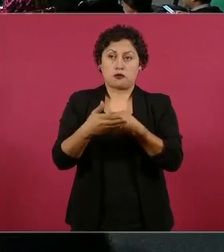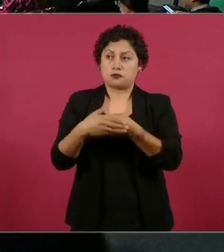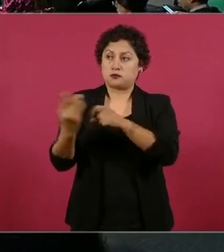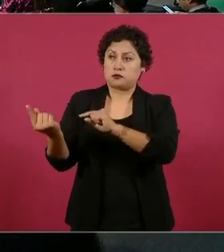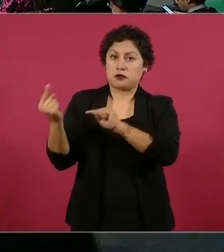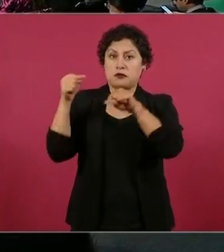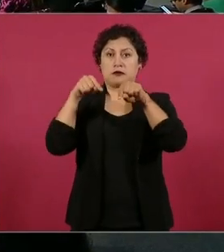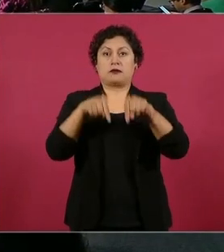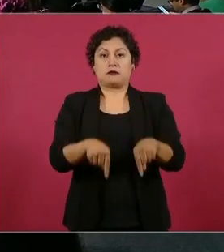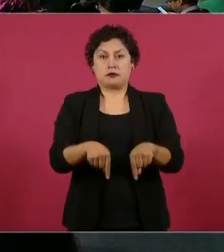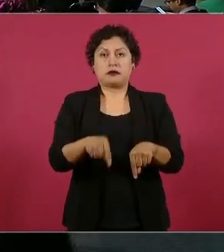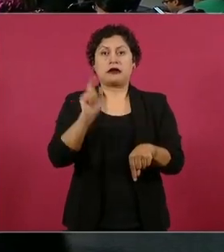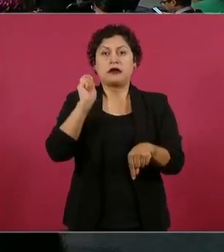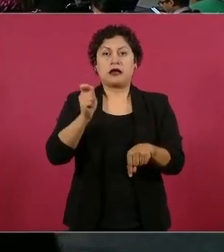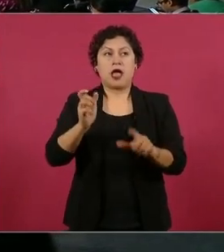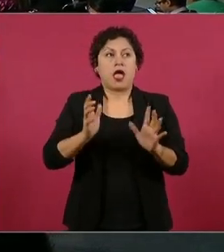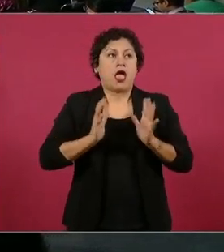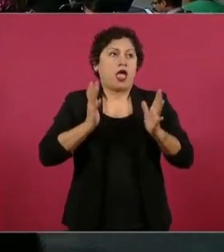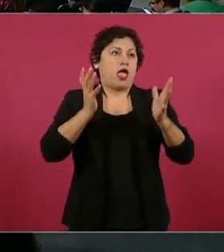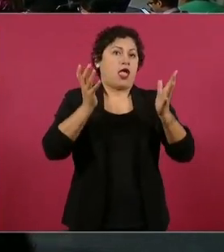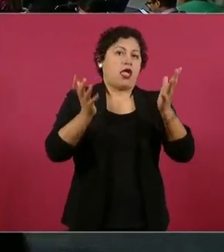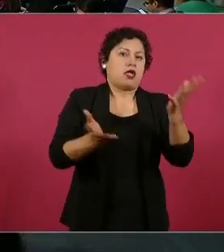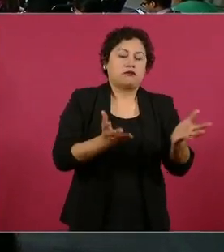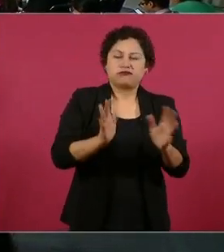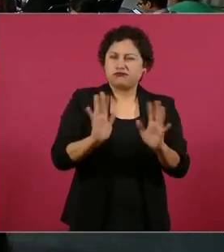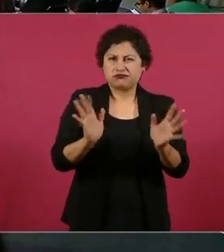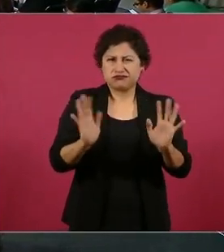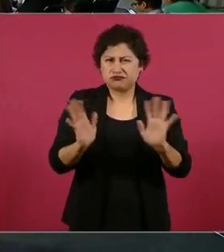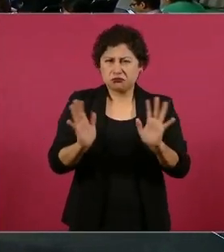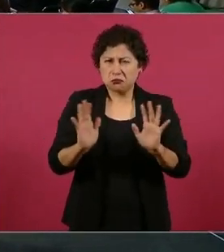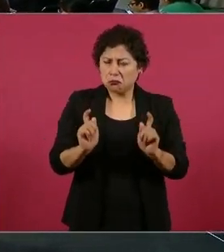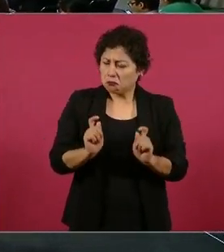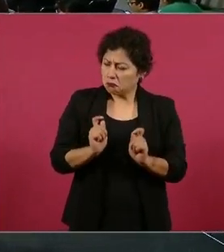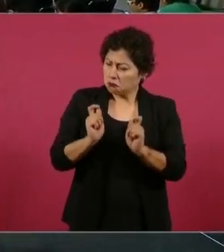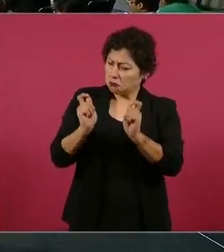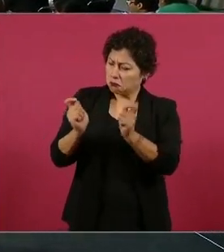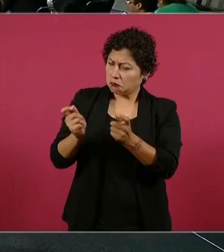que sea terso, que todo